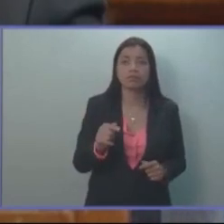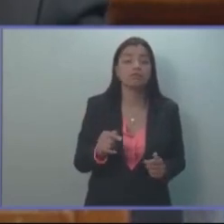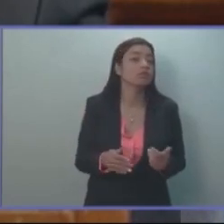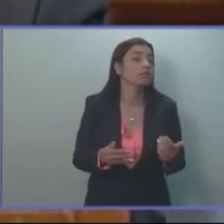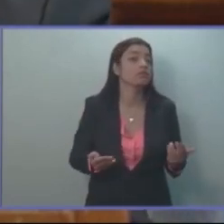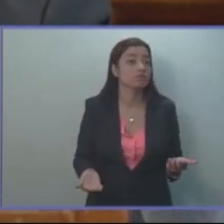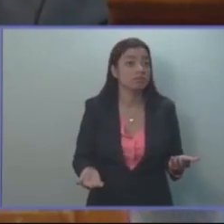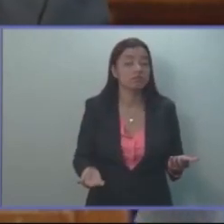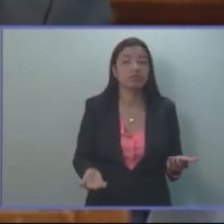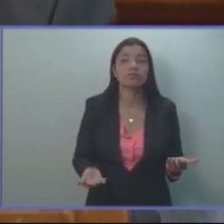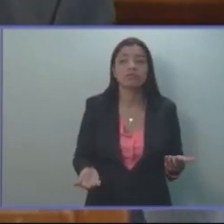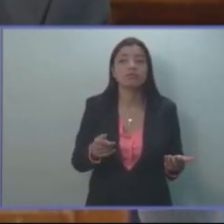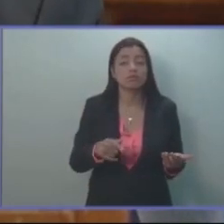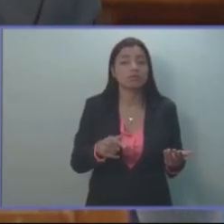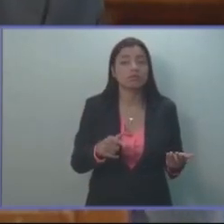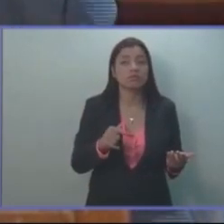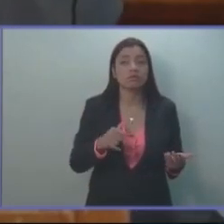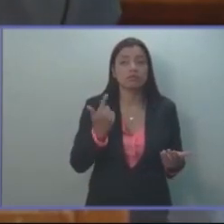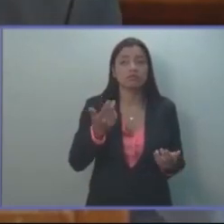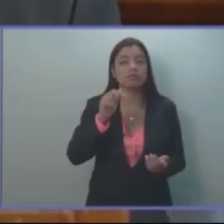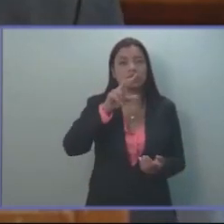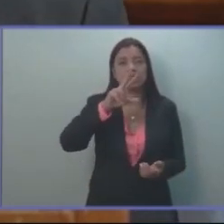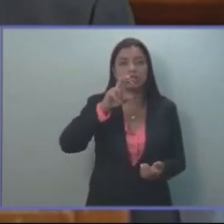pues prácticamente